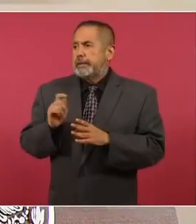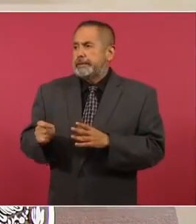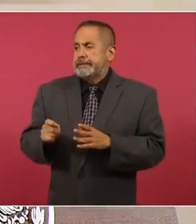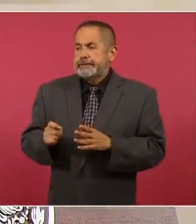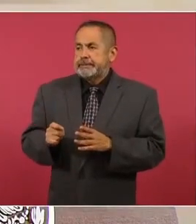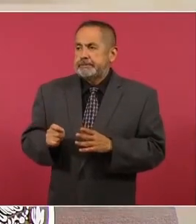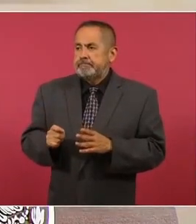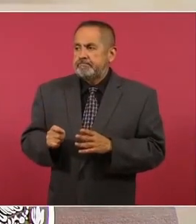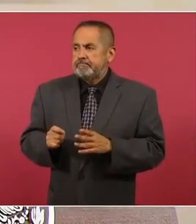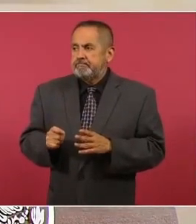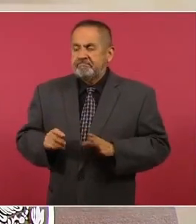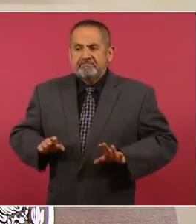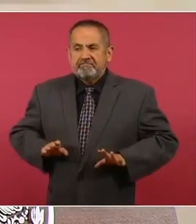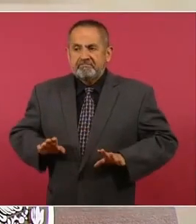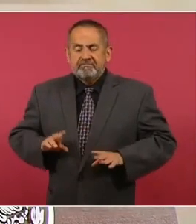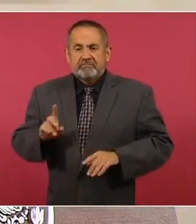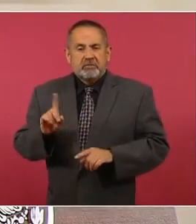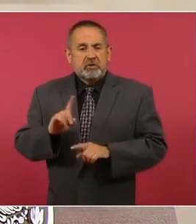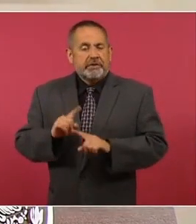una